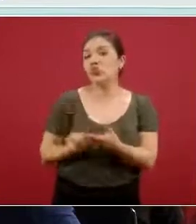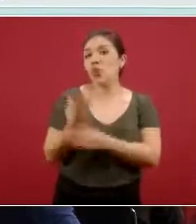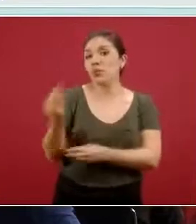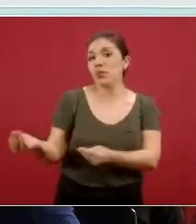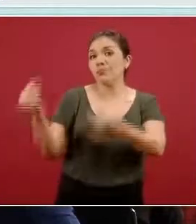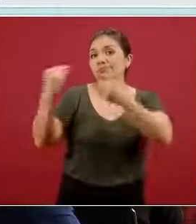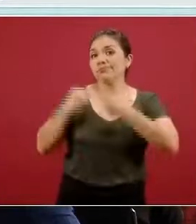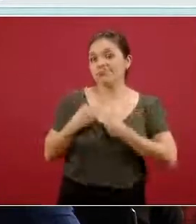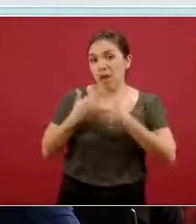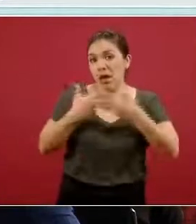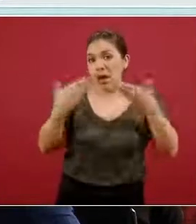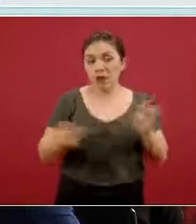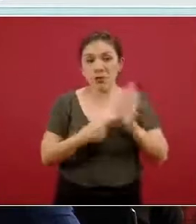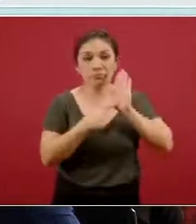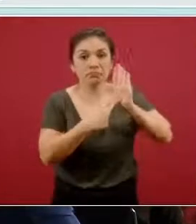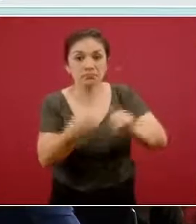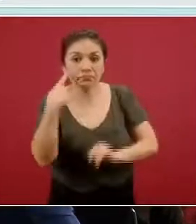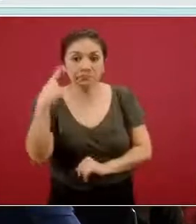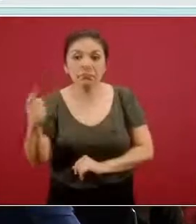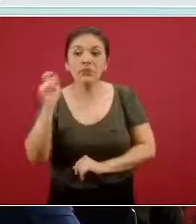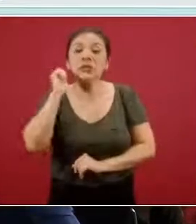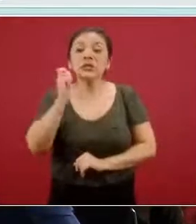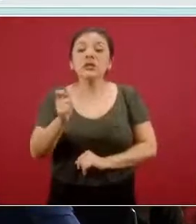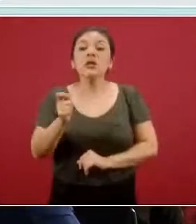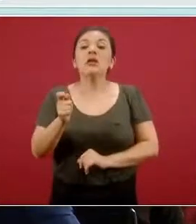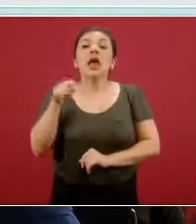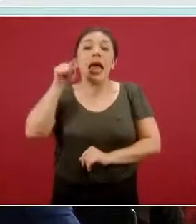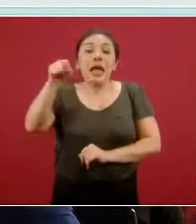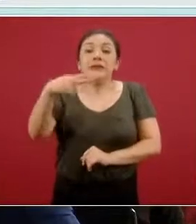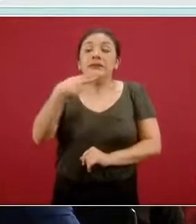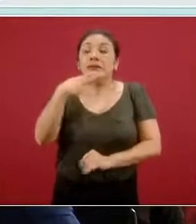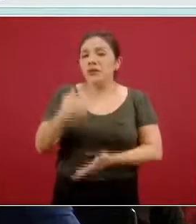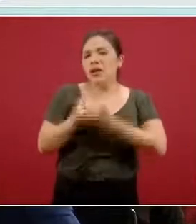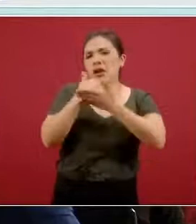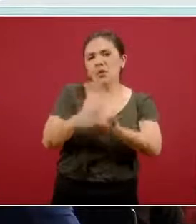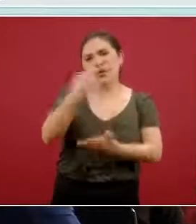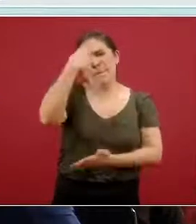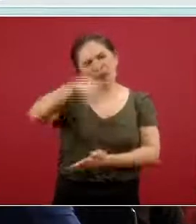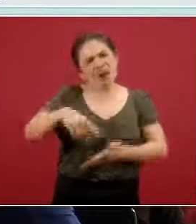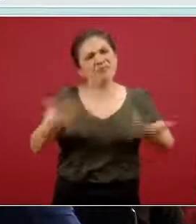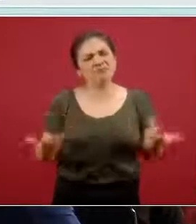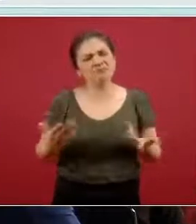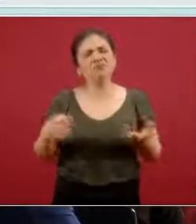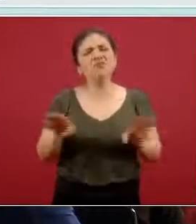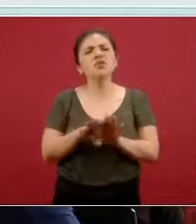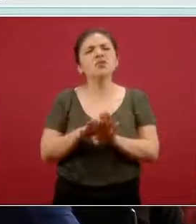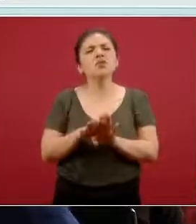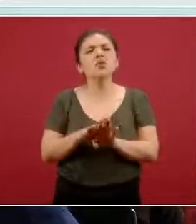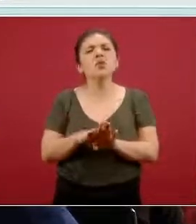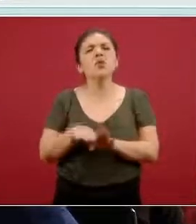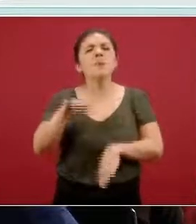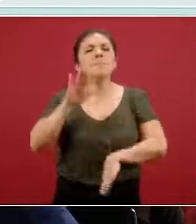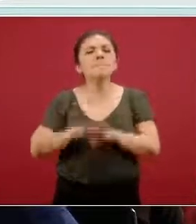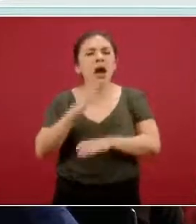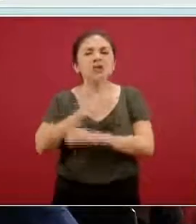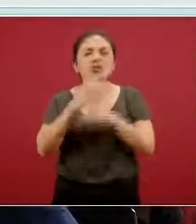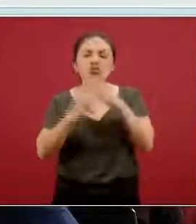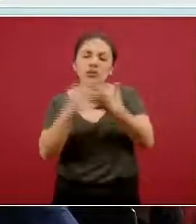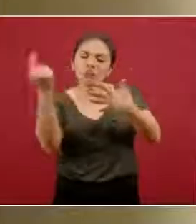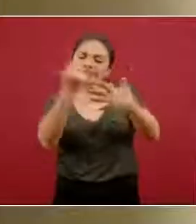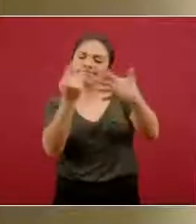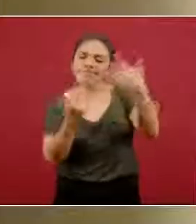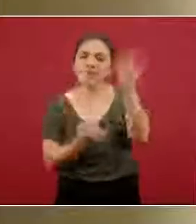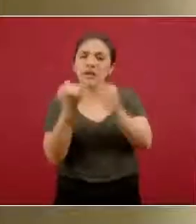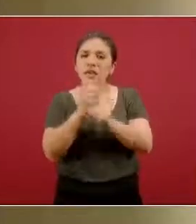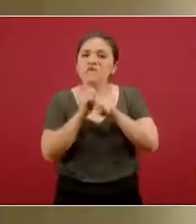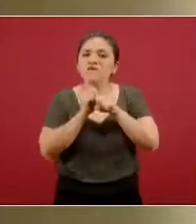tiene hasta el momento y que además ayuda a contribuir con más elementos informativos